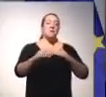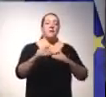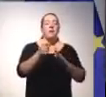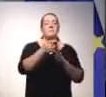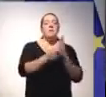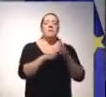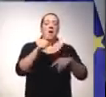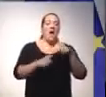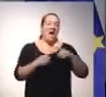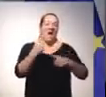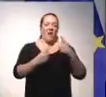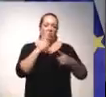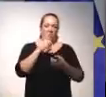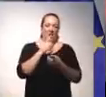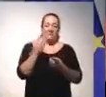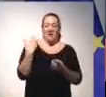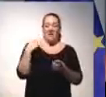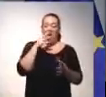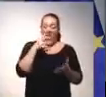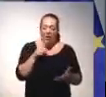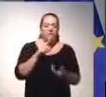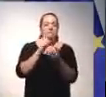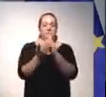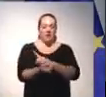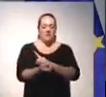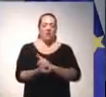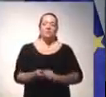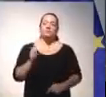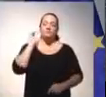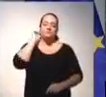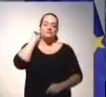hemos modificado con respecto al día de ayer.